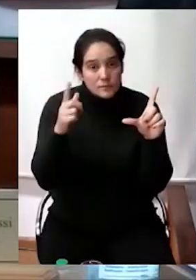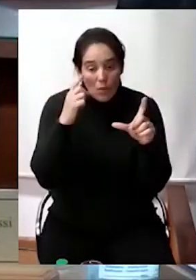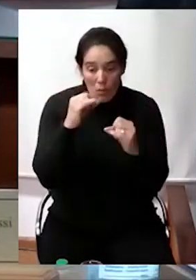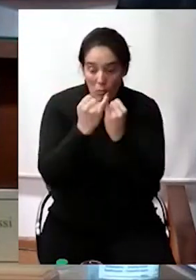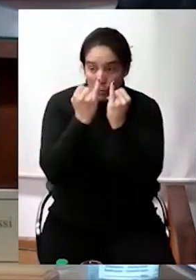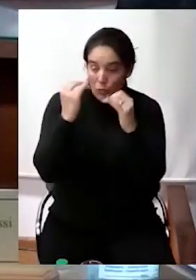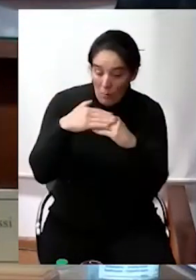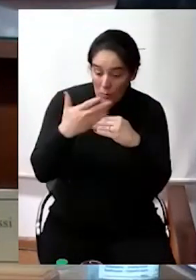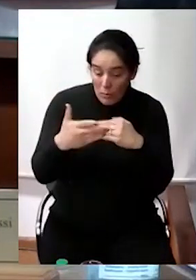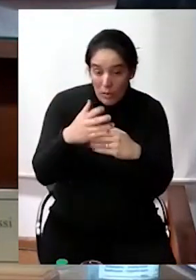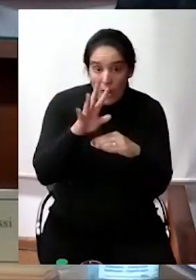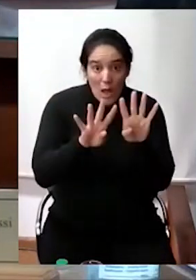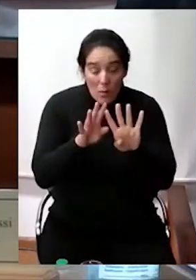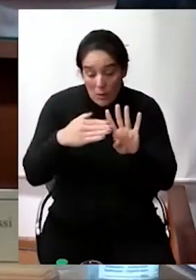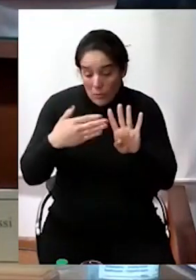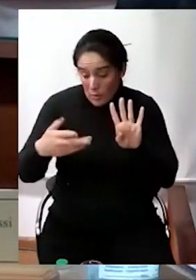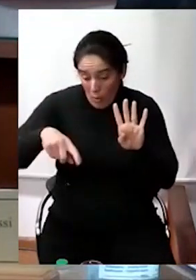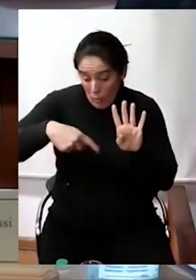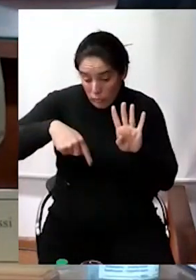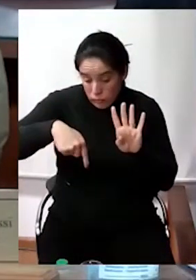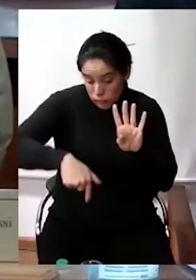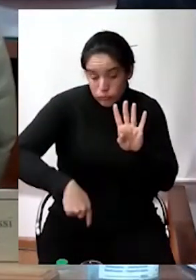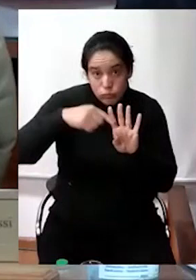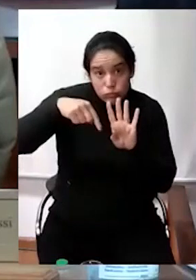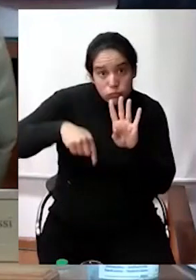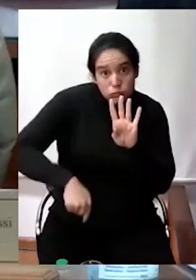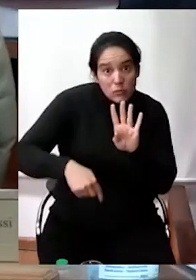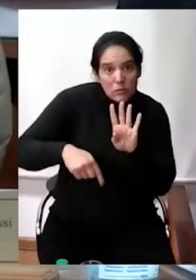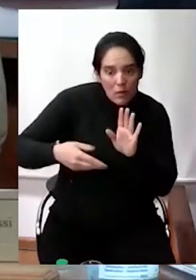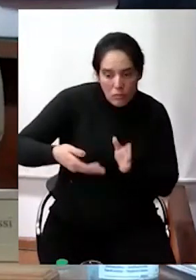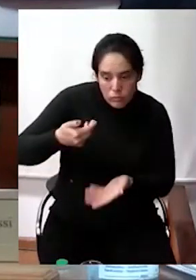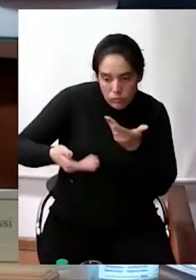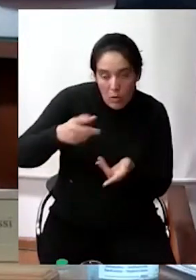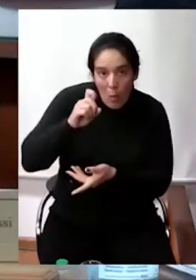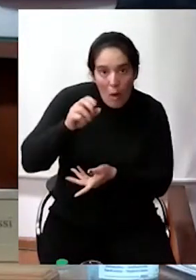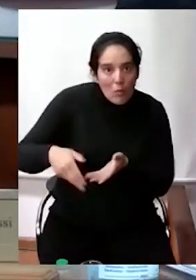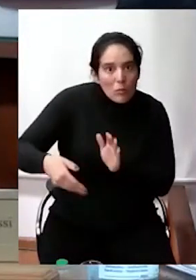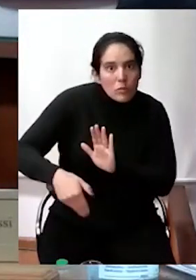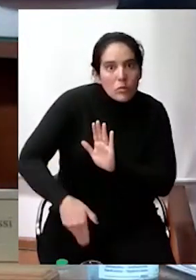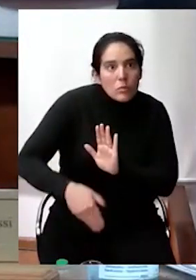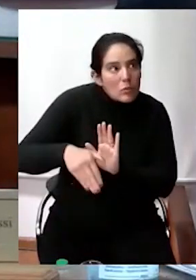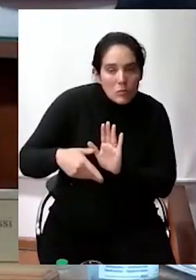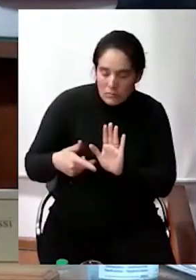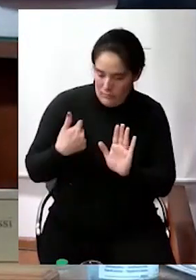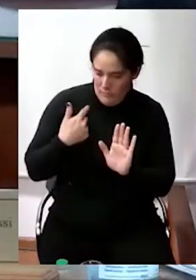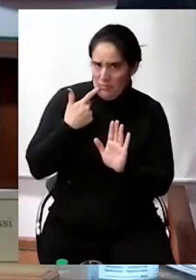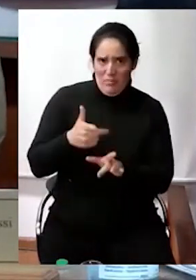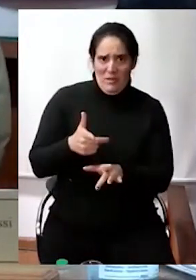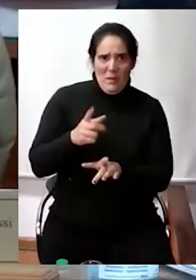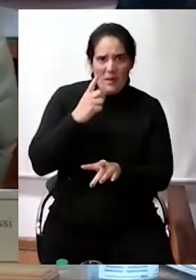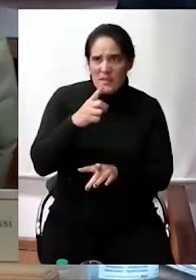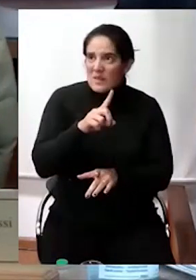otro lado del alambrado le estaban perforando y haciendo posos amis urgente que viene un asesor y les dice que se iban a hacer